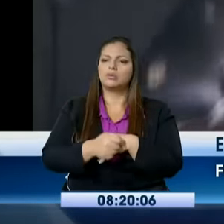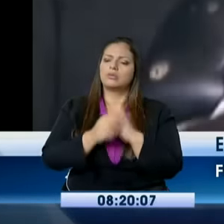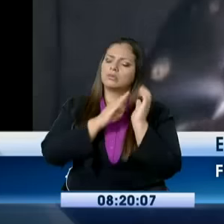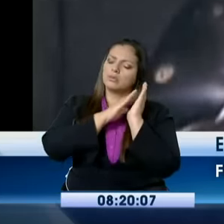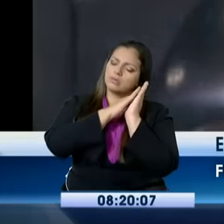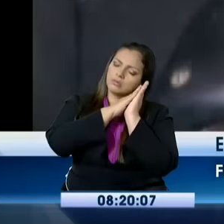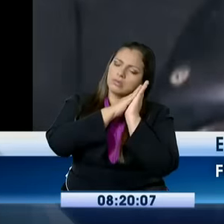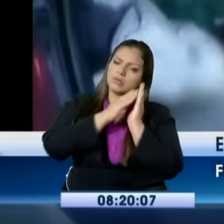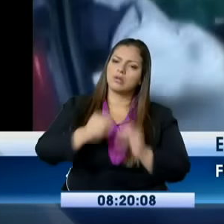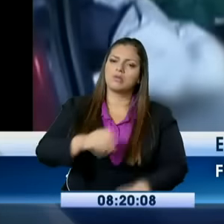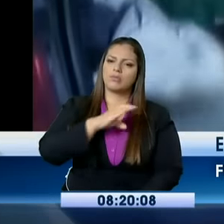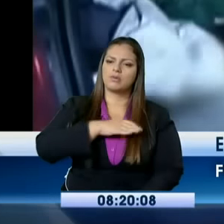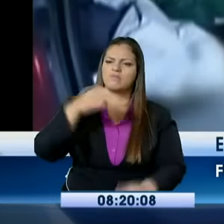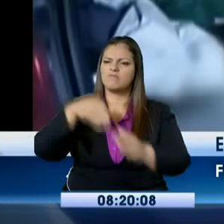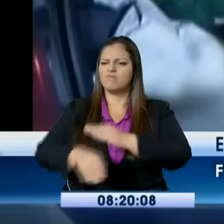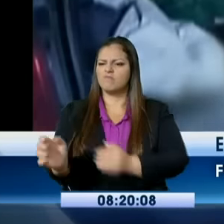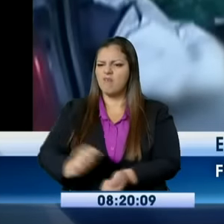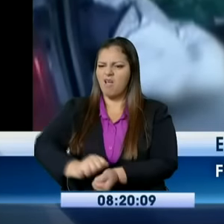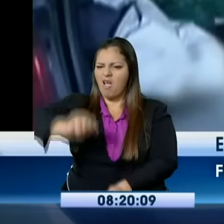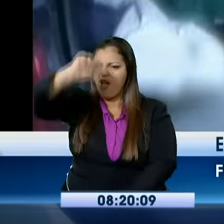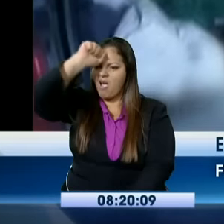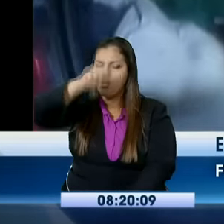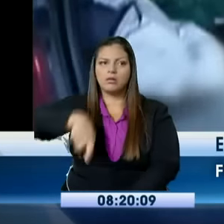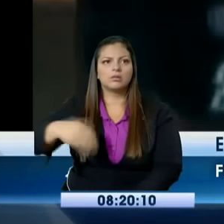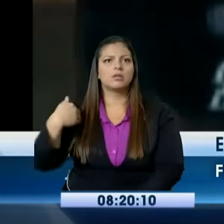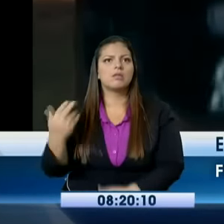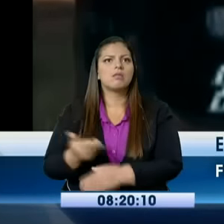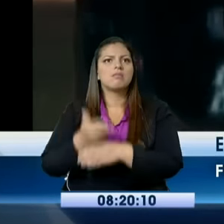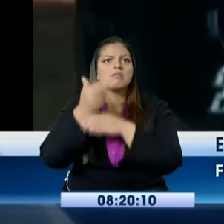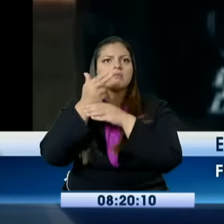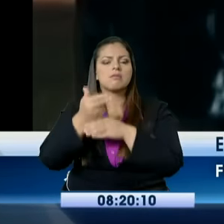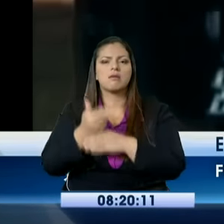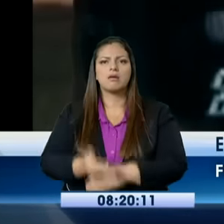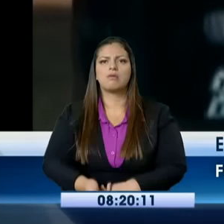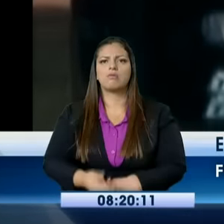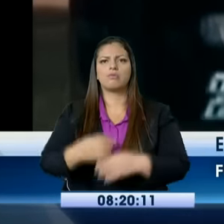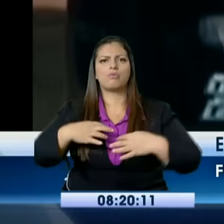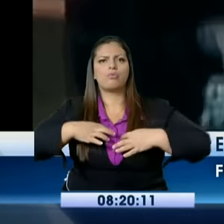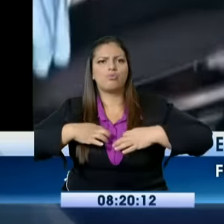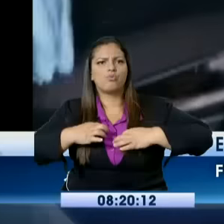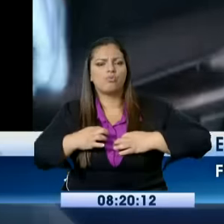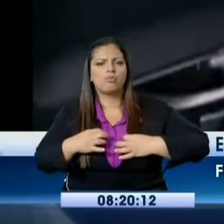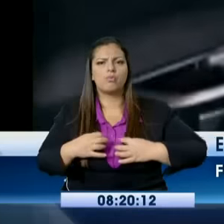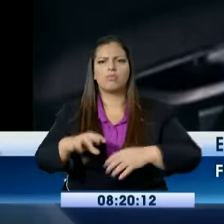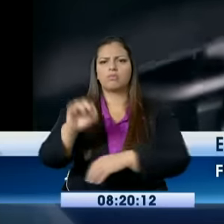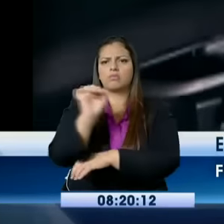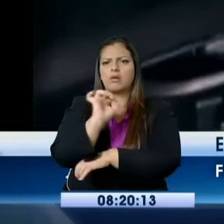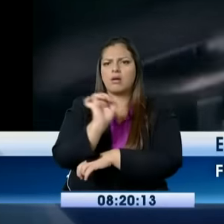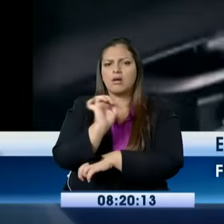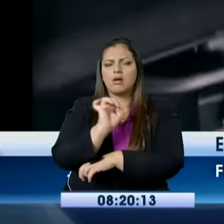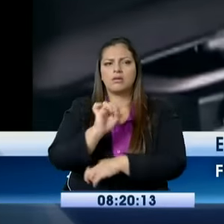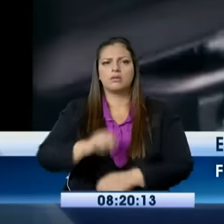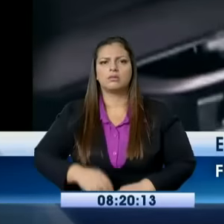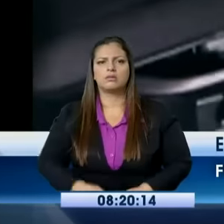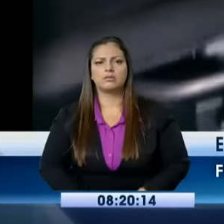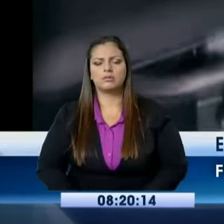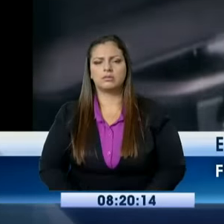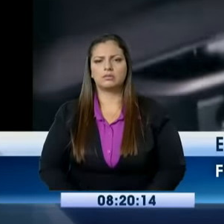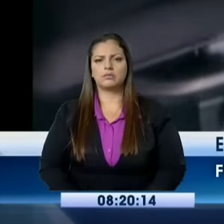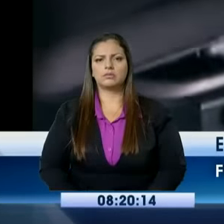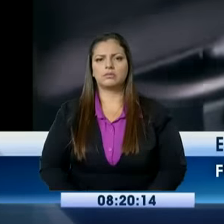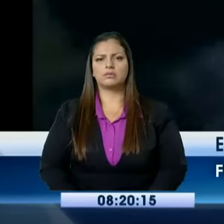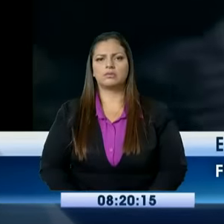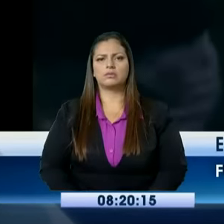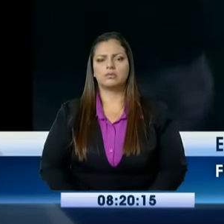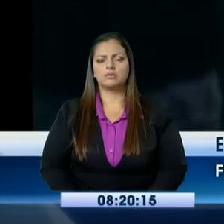dos armas de fuego, ropa, algunos otros artículos como los dos vehículos en los que acostumbraban a movilizarse en